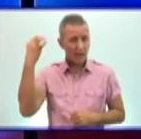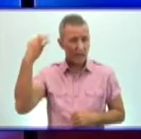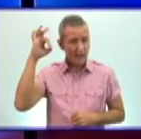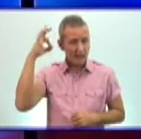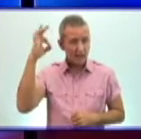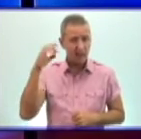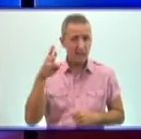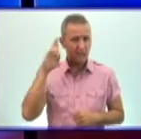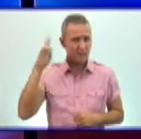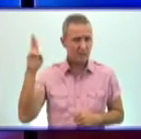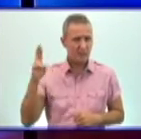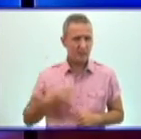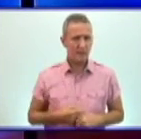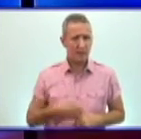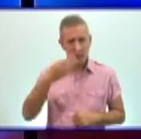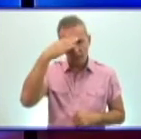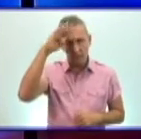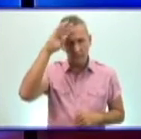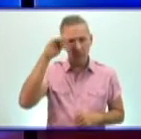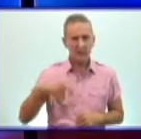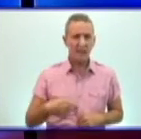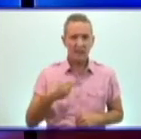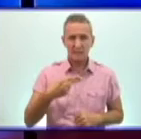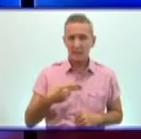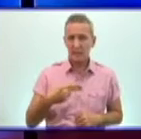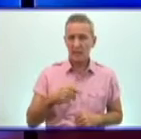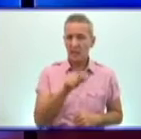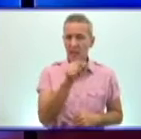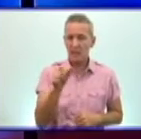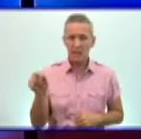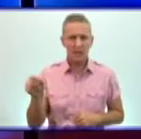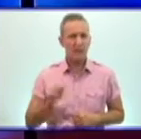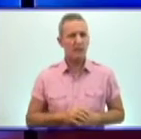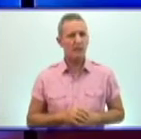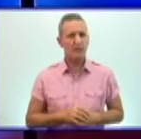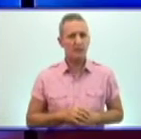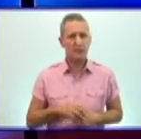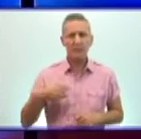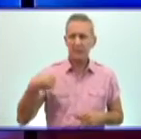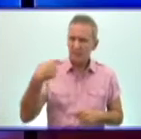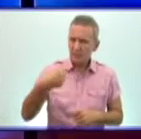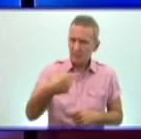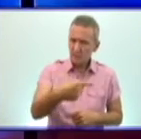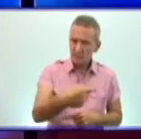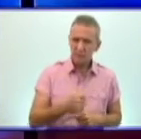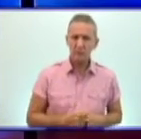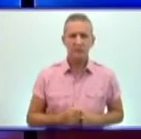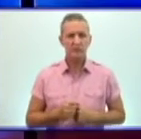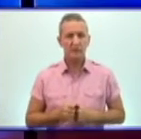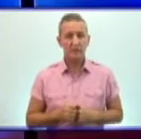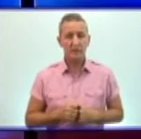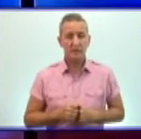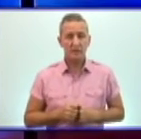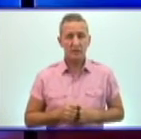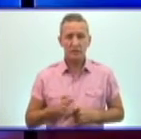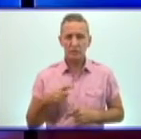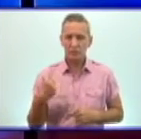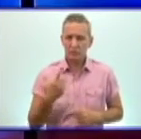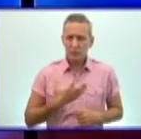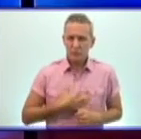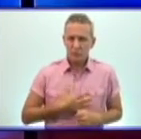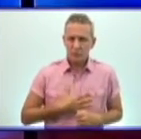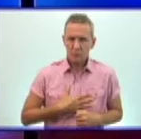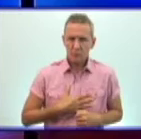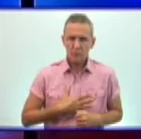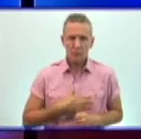Cuba, patria es humanidad. Y eso es un poco lo que va sistematizando y estableciendo pues nuestros